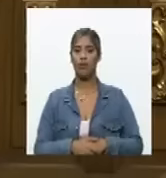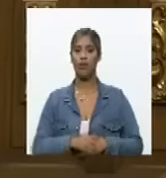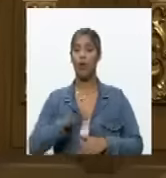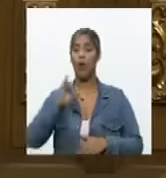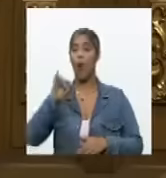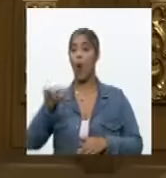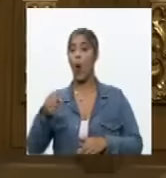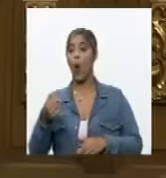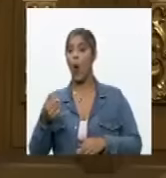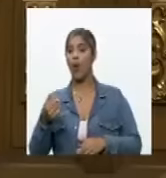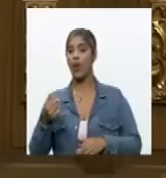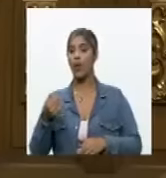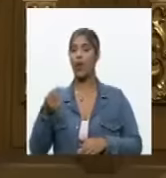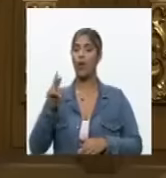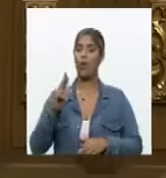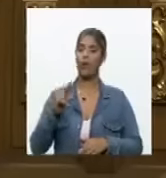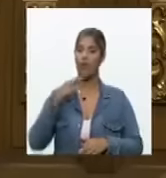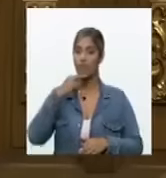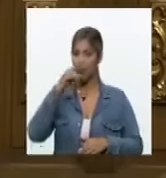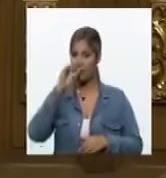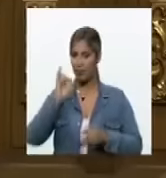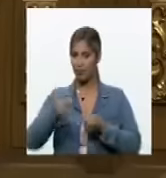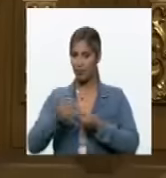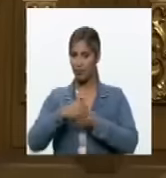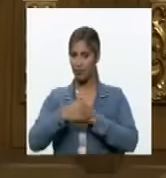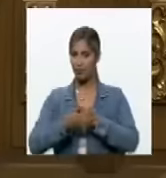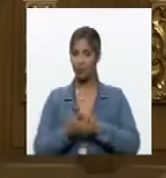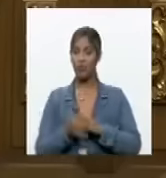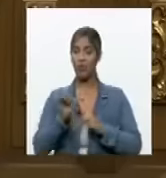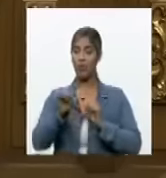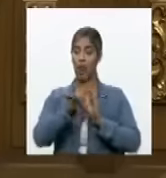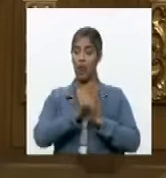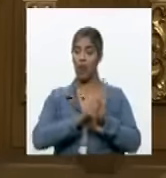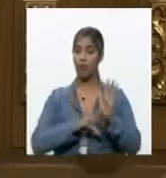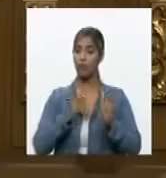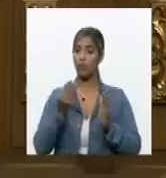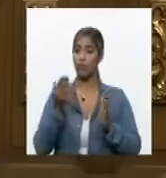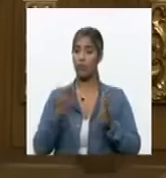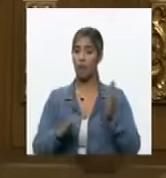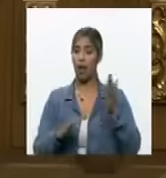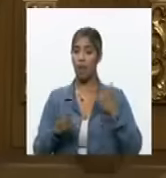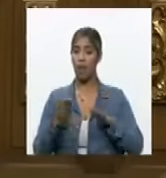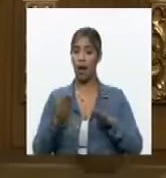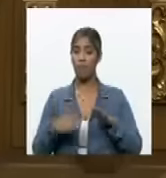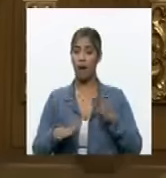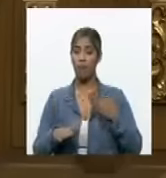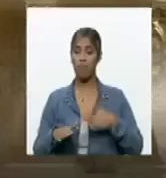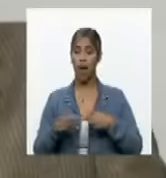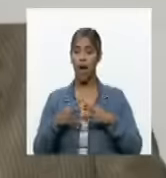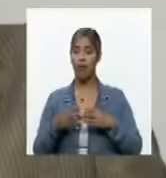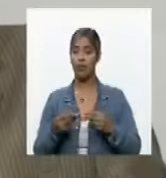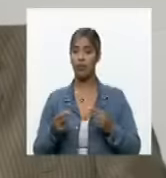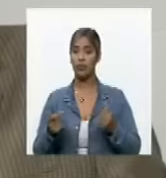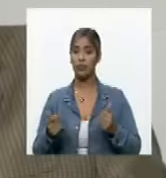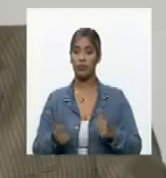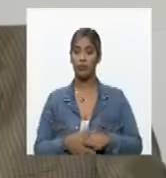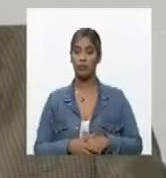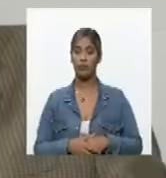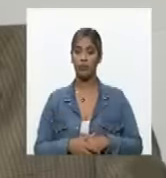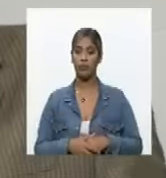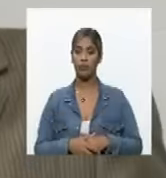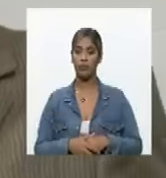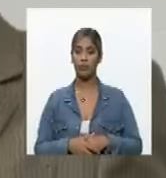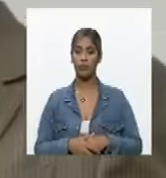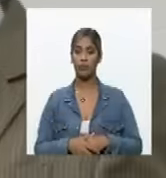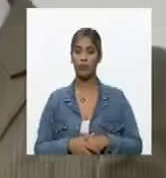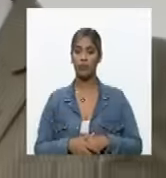Rodríguez Padre. Esa es la lista de los muertos, de los desaparecidos